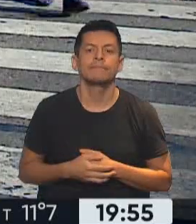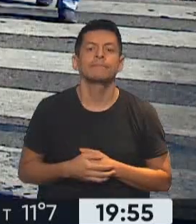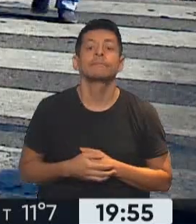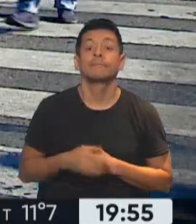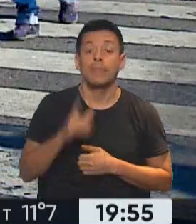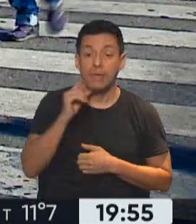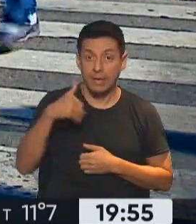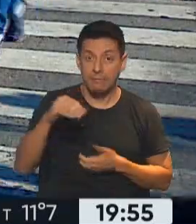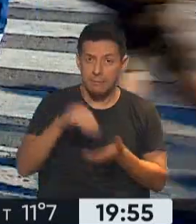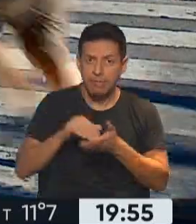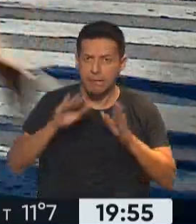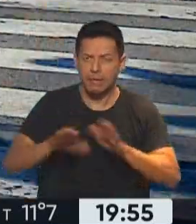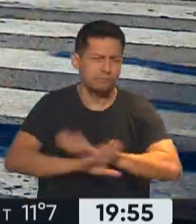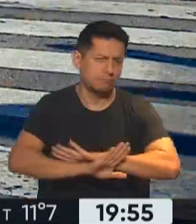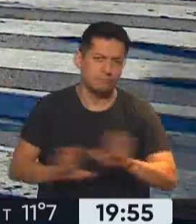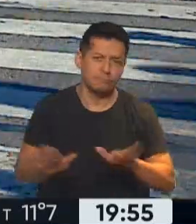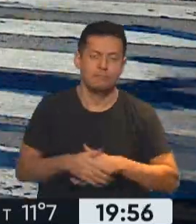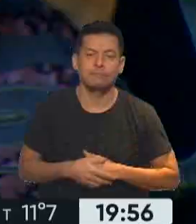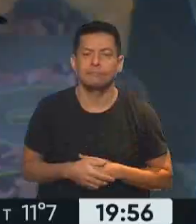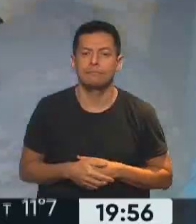en los próximos días.